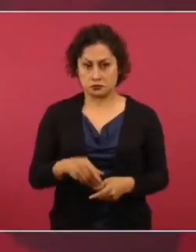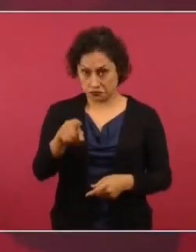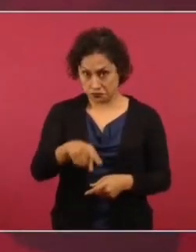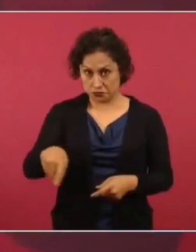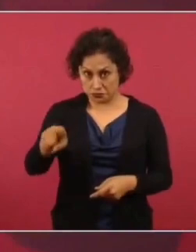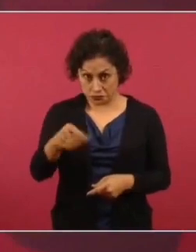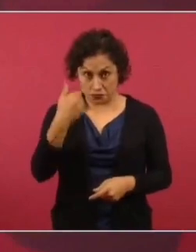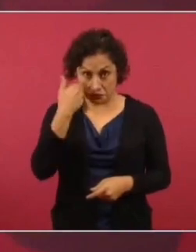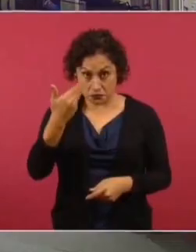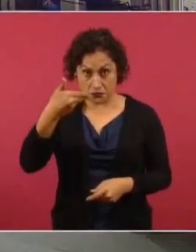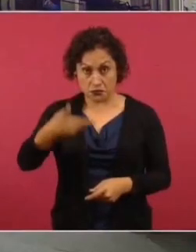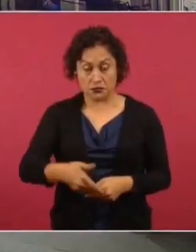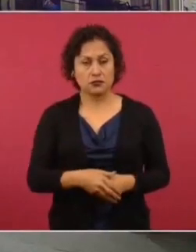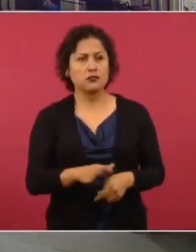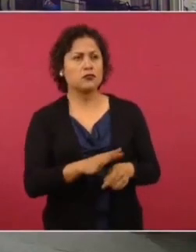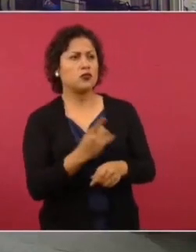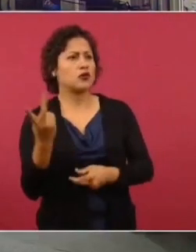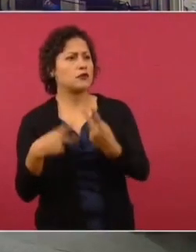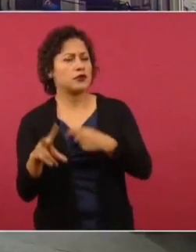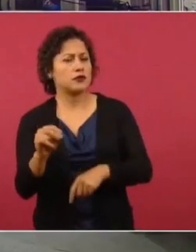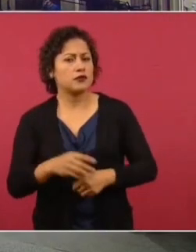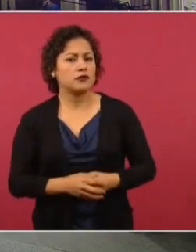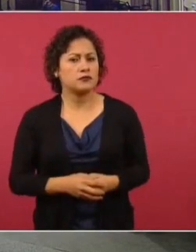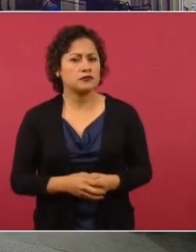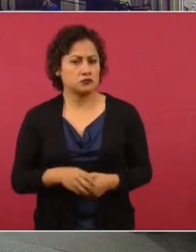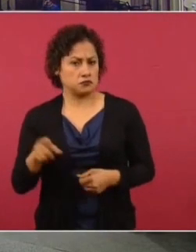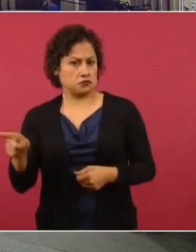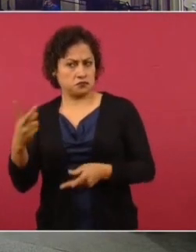están solicitando. ¿Por qué no podría venir, presidente? En Porque general.